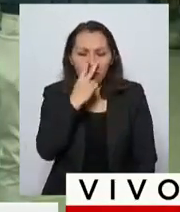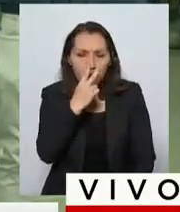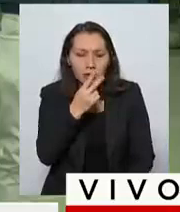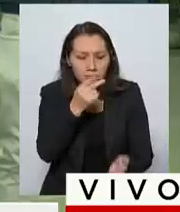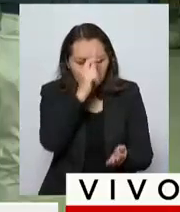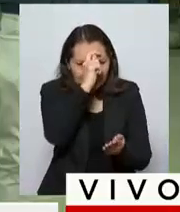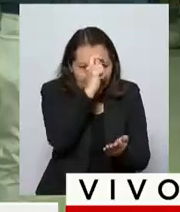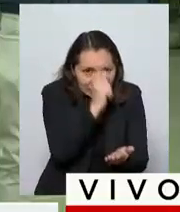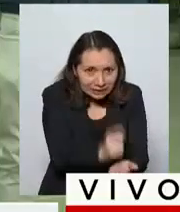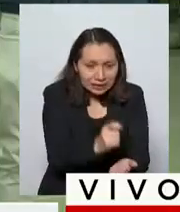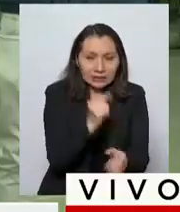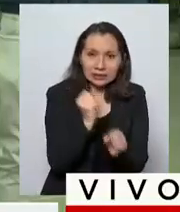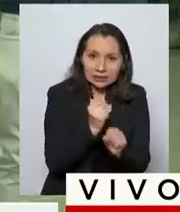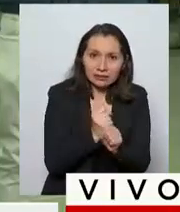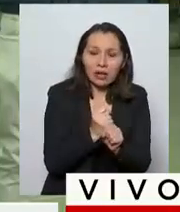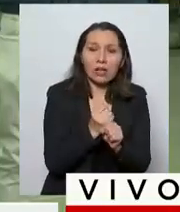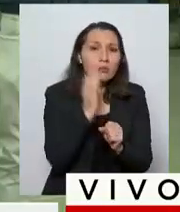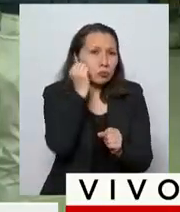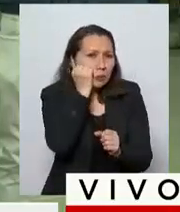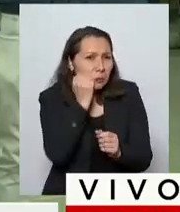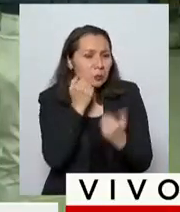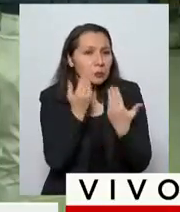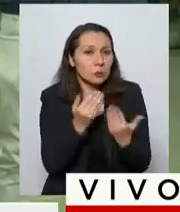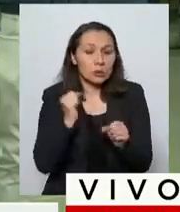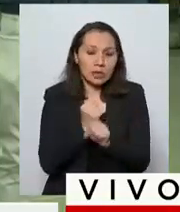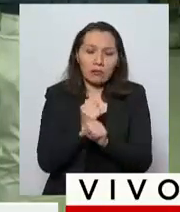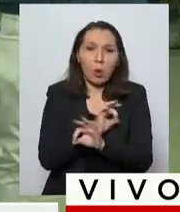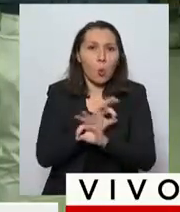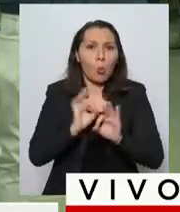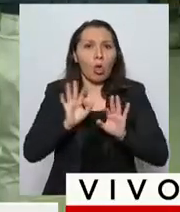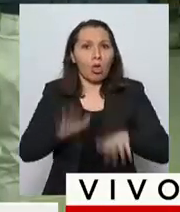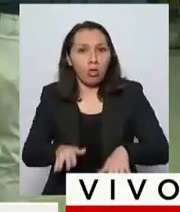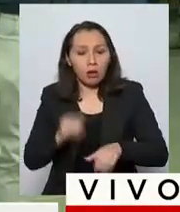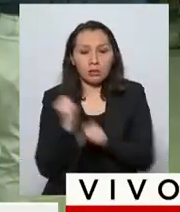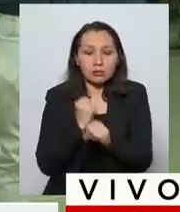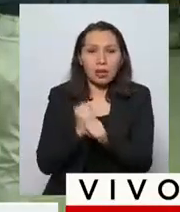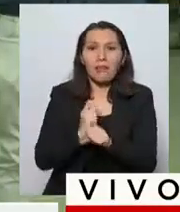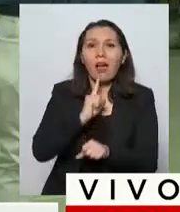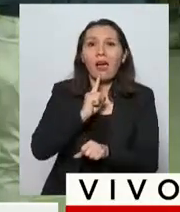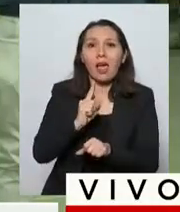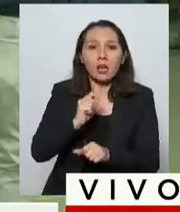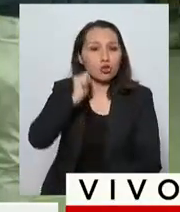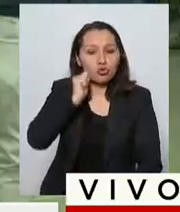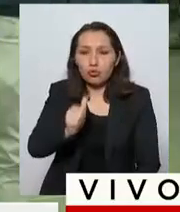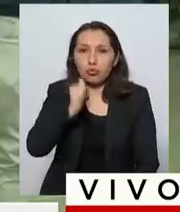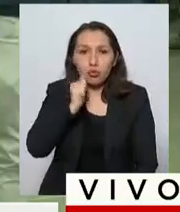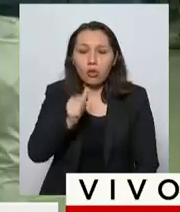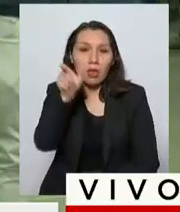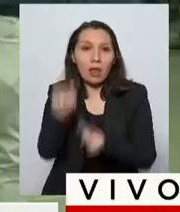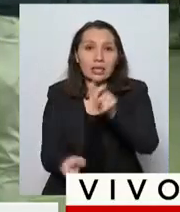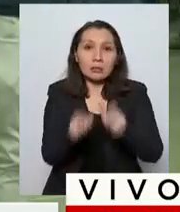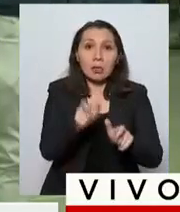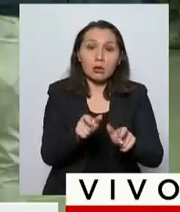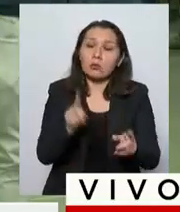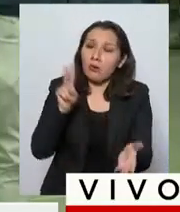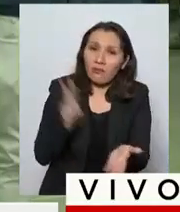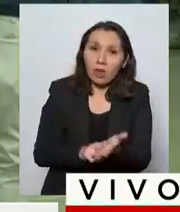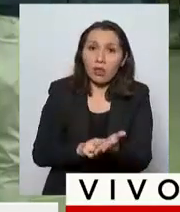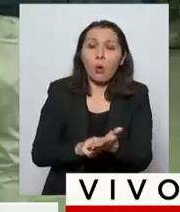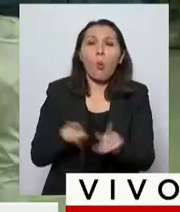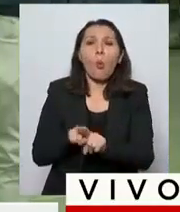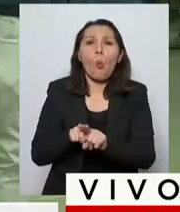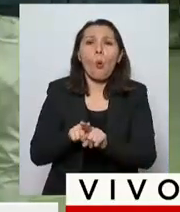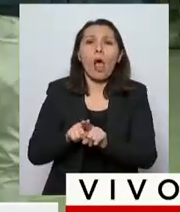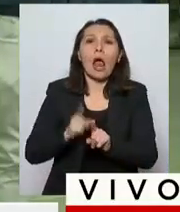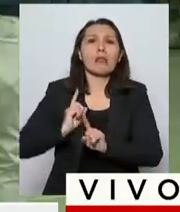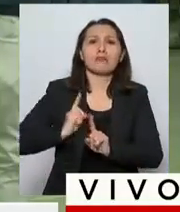y agradecer el trabajo incansable de quienes diariamente, como un verdadero ejército